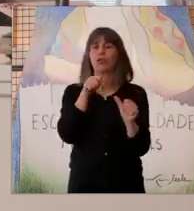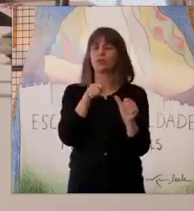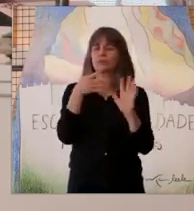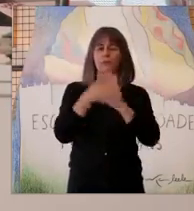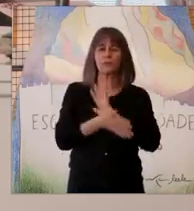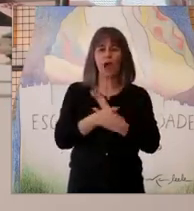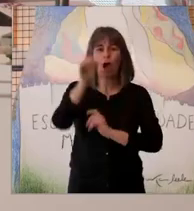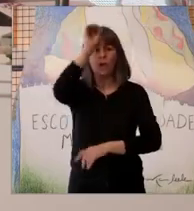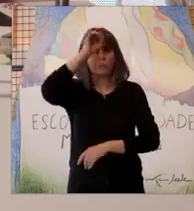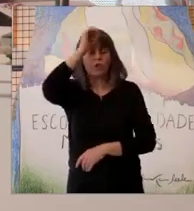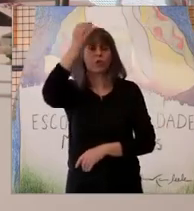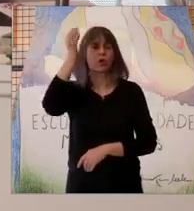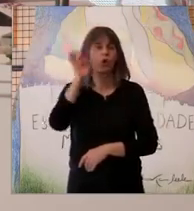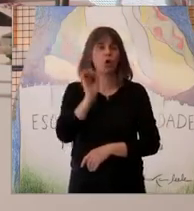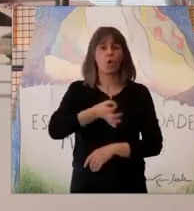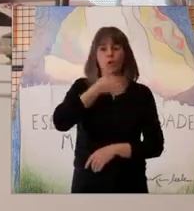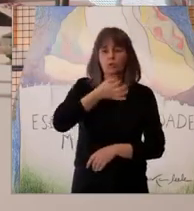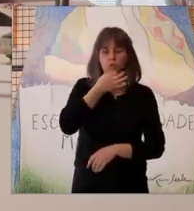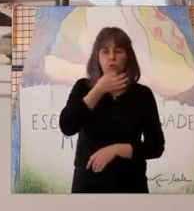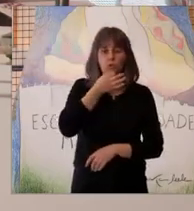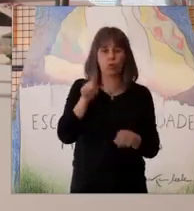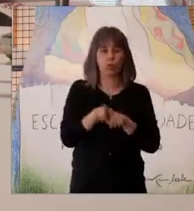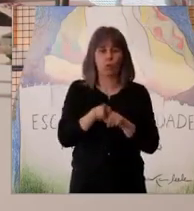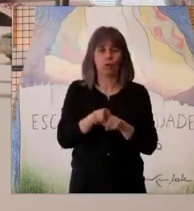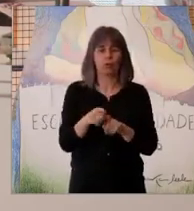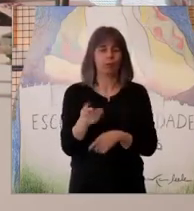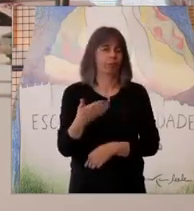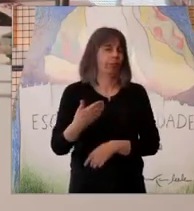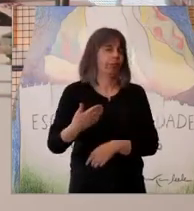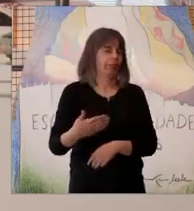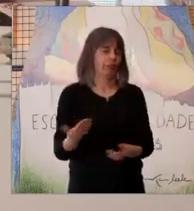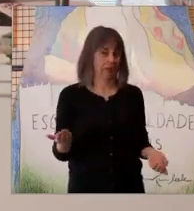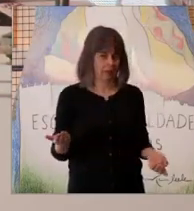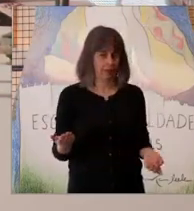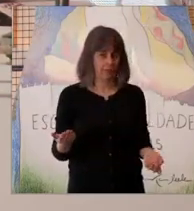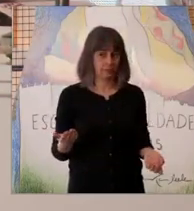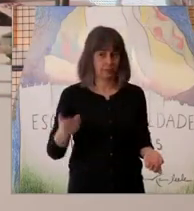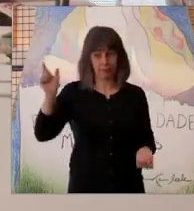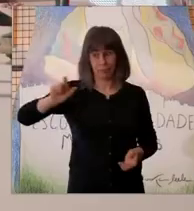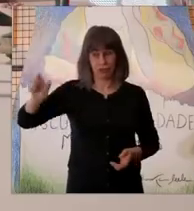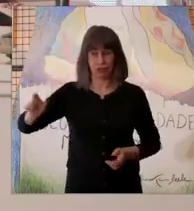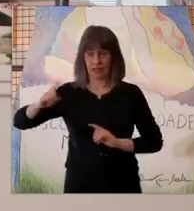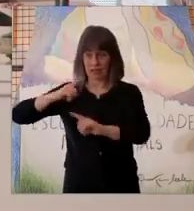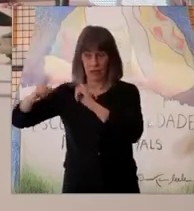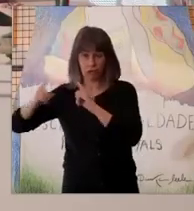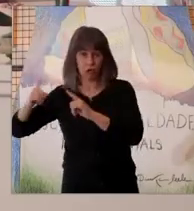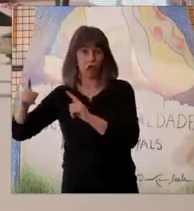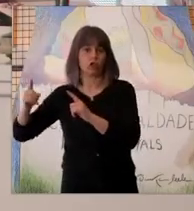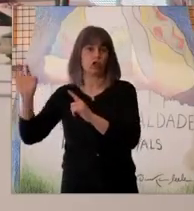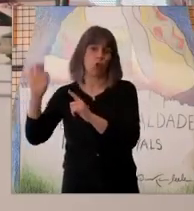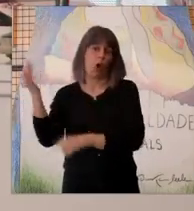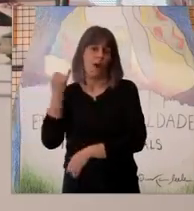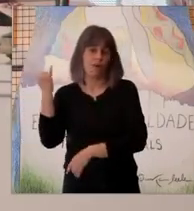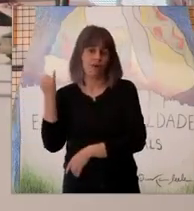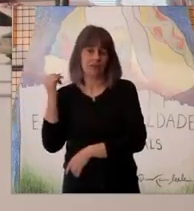o que tu discurso muchas veces se vea minimizado Por quienes te dirigen o Quienes son tus jefes